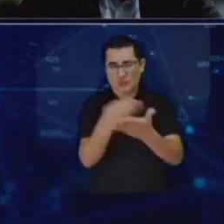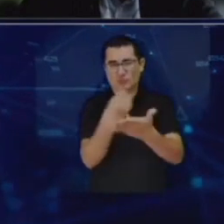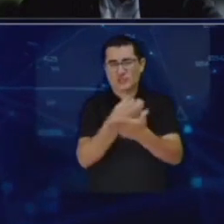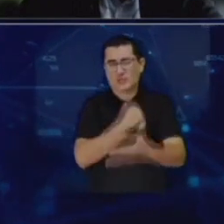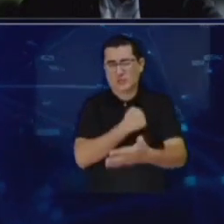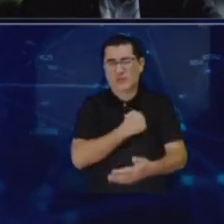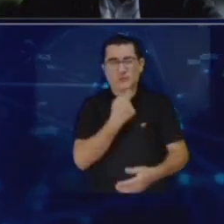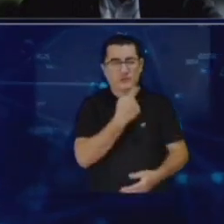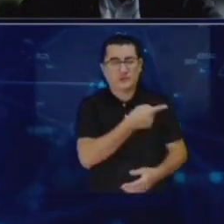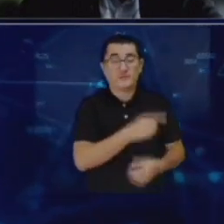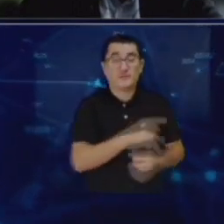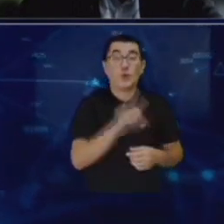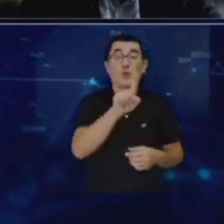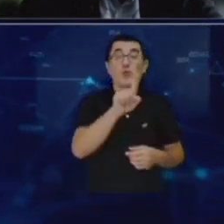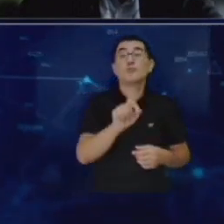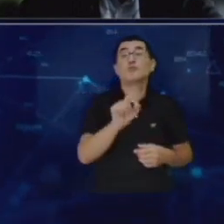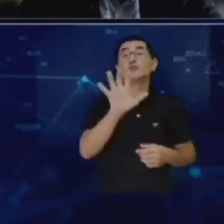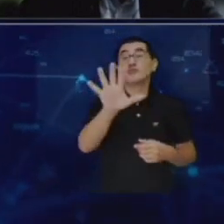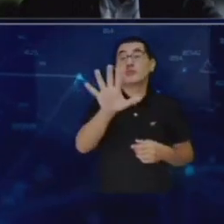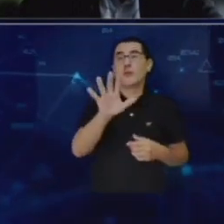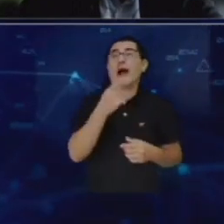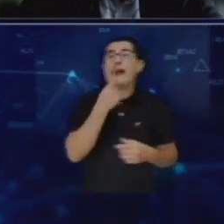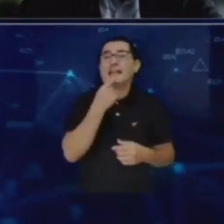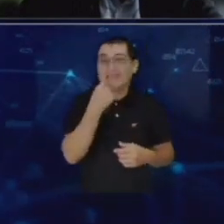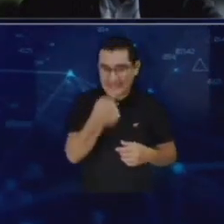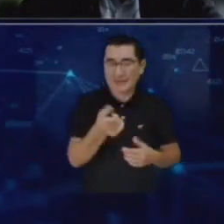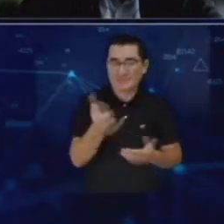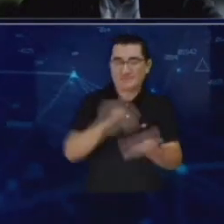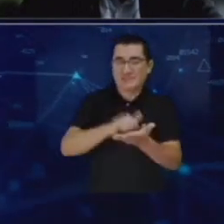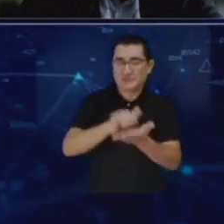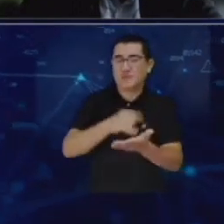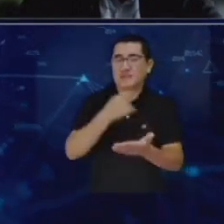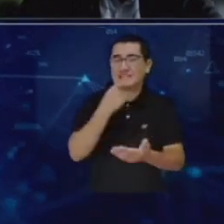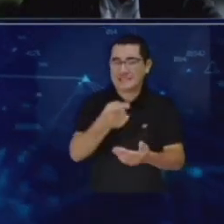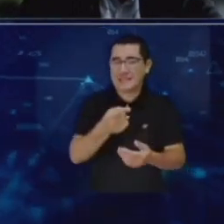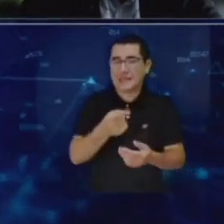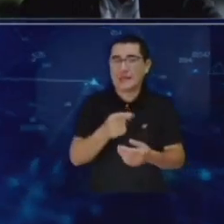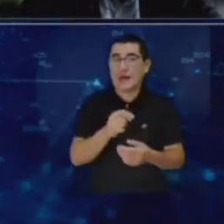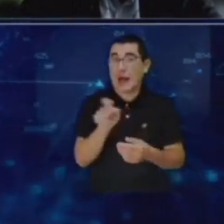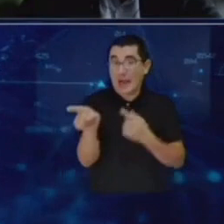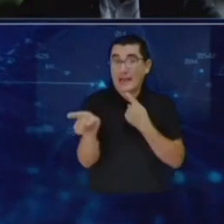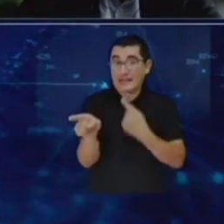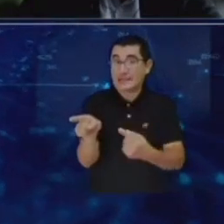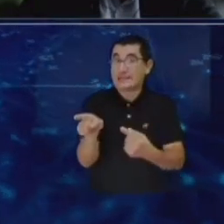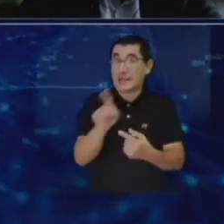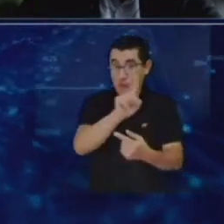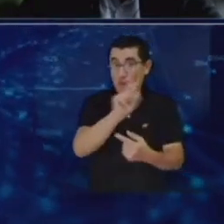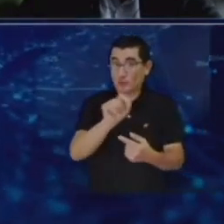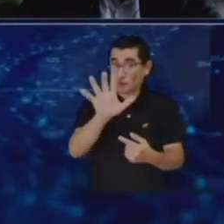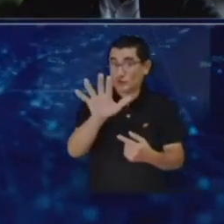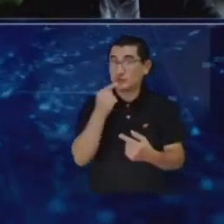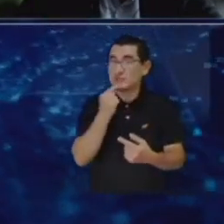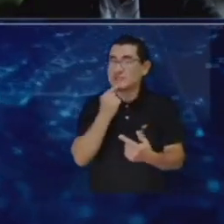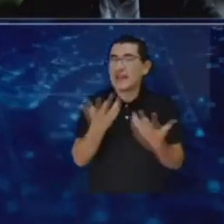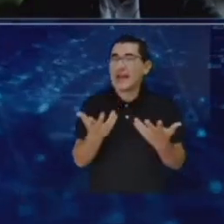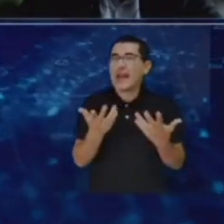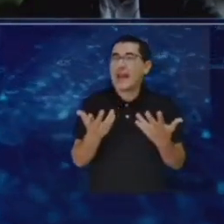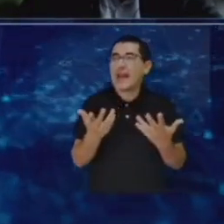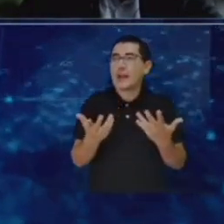Hacia el 1.5, les decía que también en el cual se refiere a